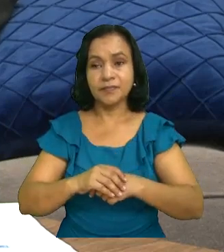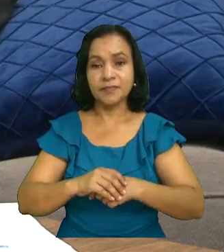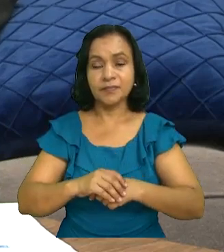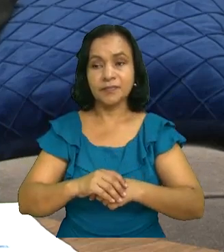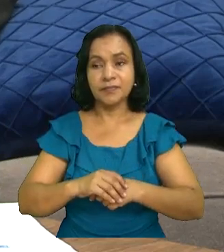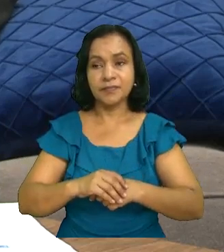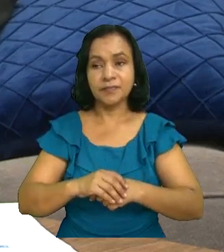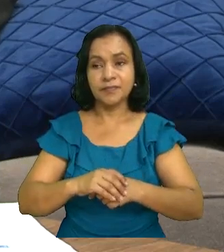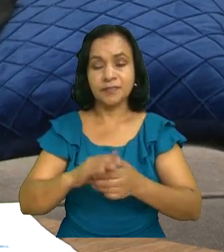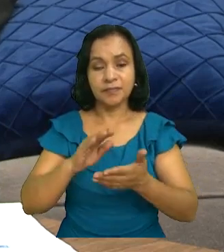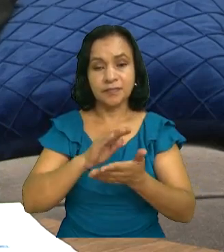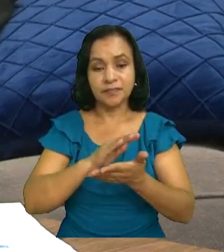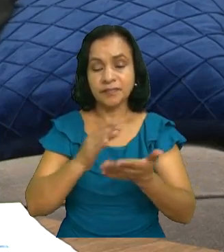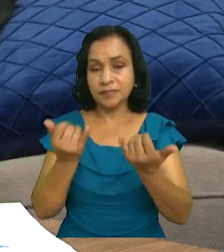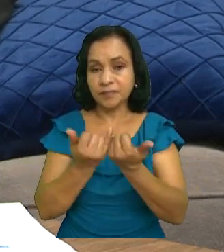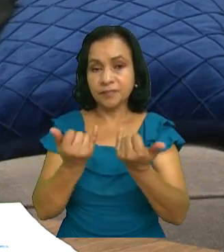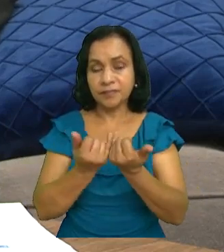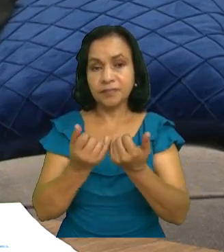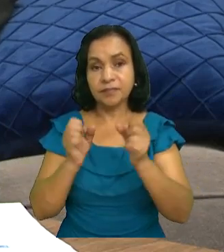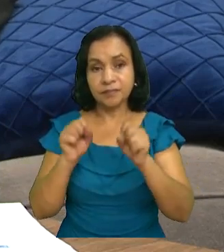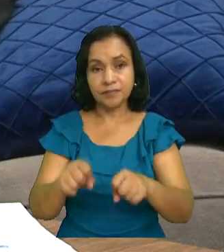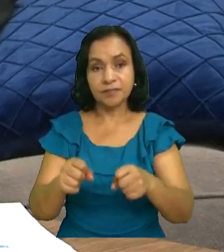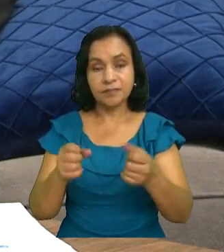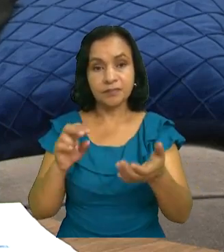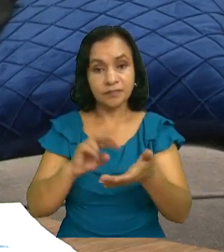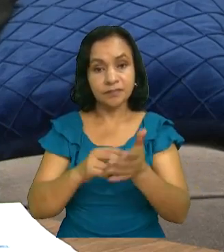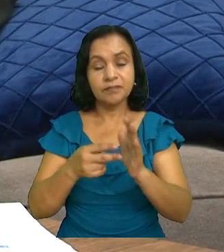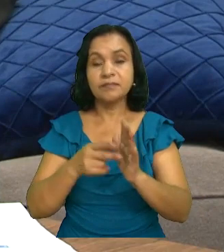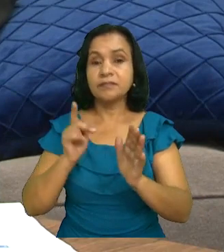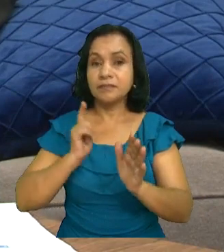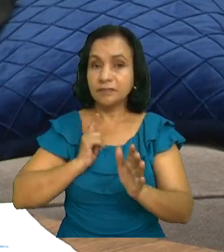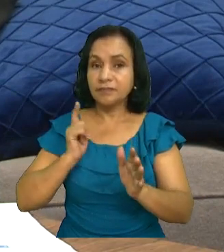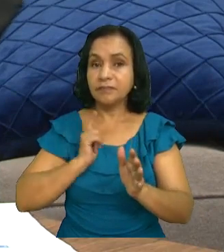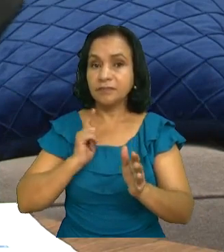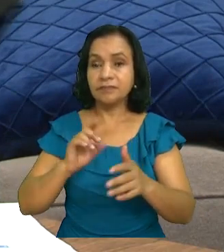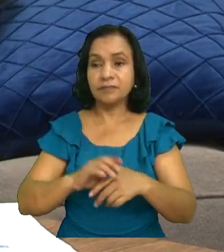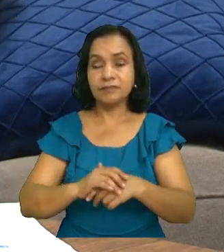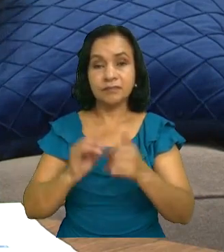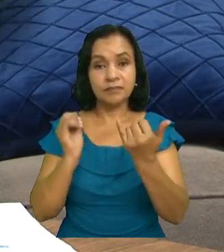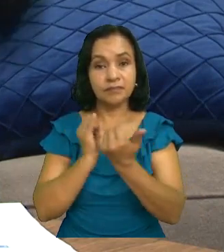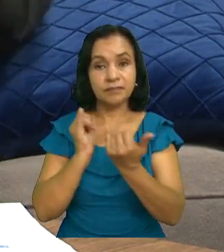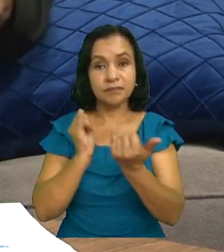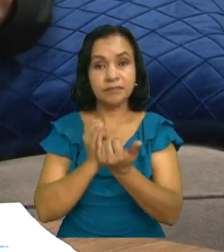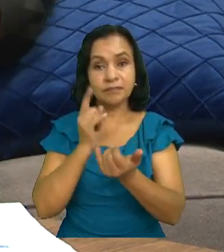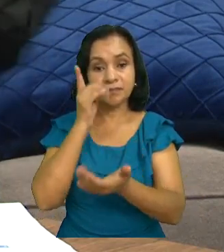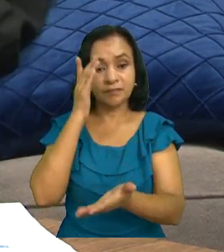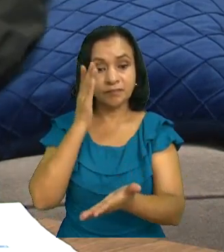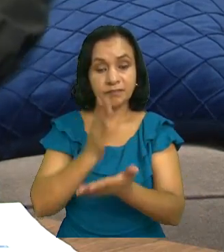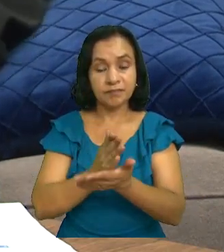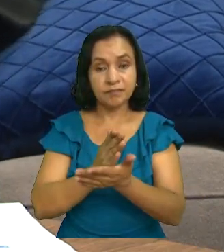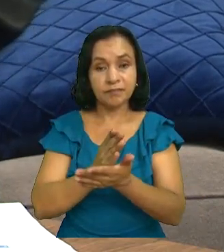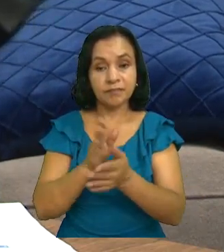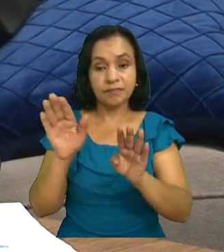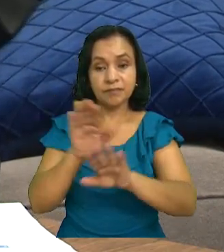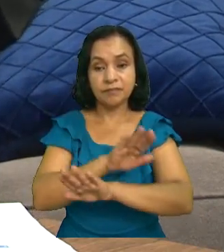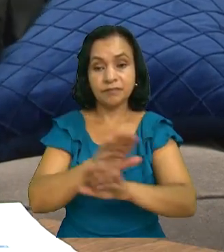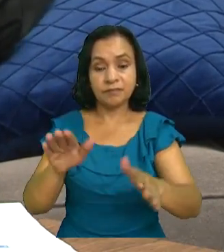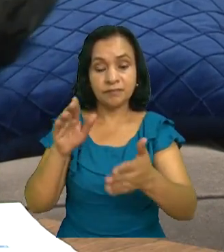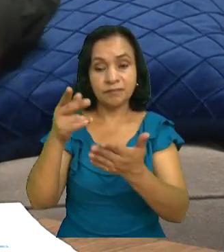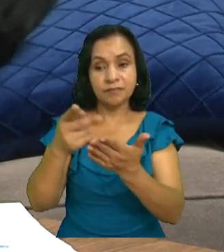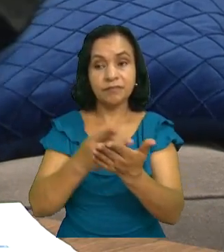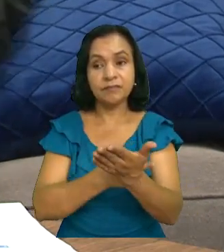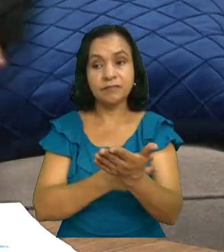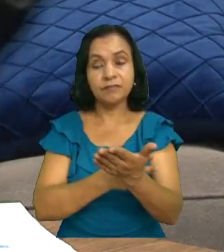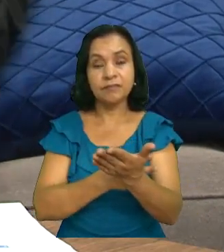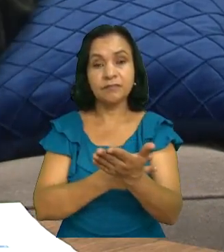de adoquines. Entonces, ahí estamos, ¿no? También, una vez que concluyen algunos de estos proyectos,